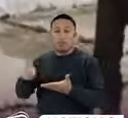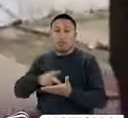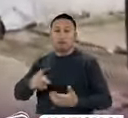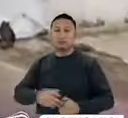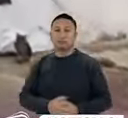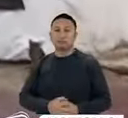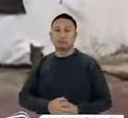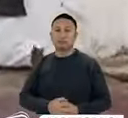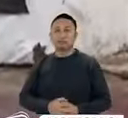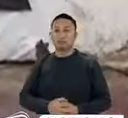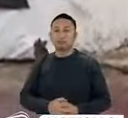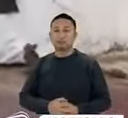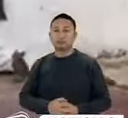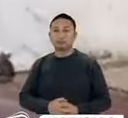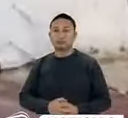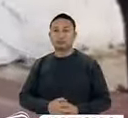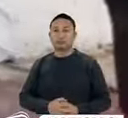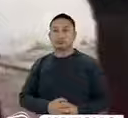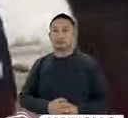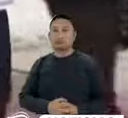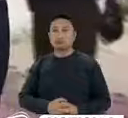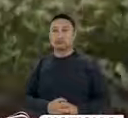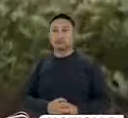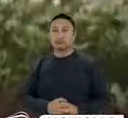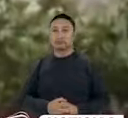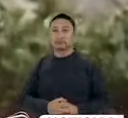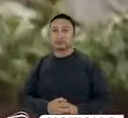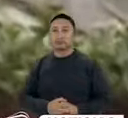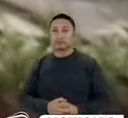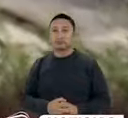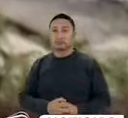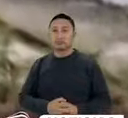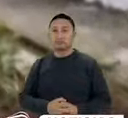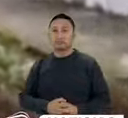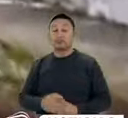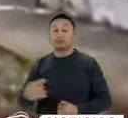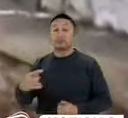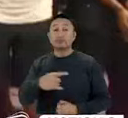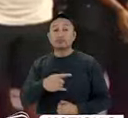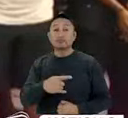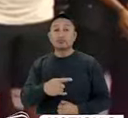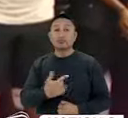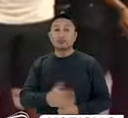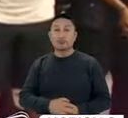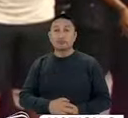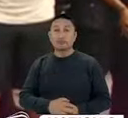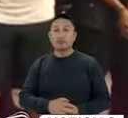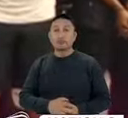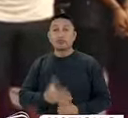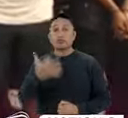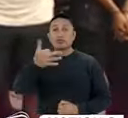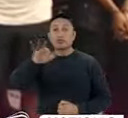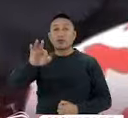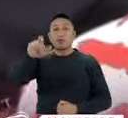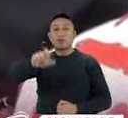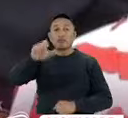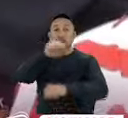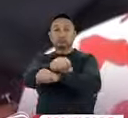¡Sácalo! Se trató del operativo Resurgir, en el que se detuvo a 19